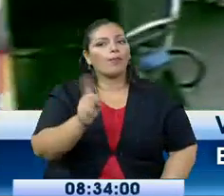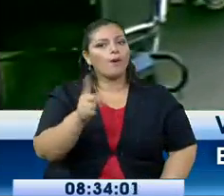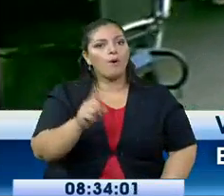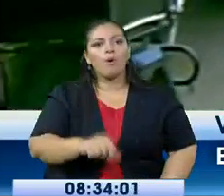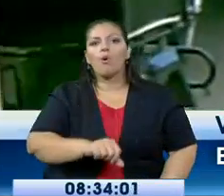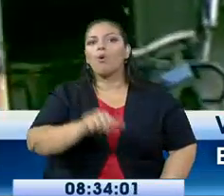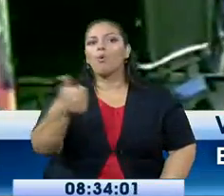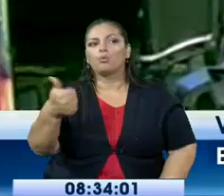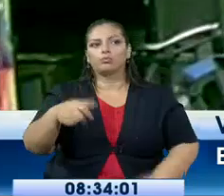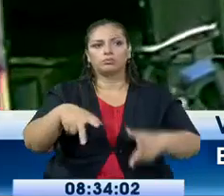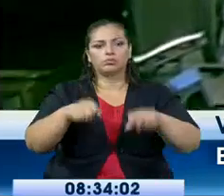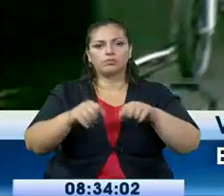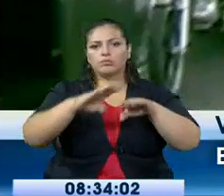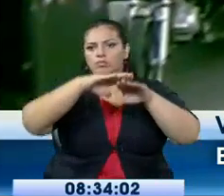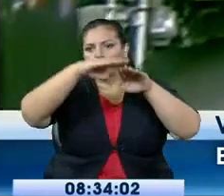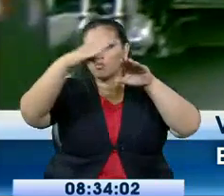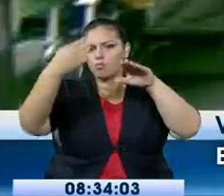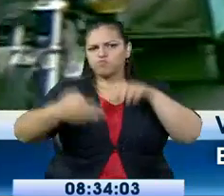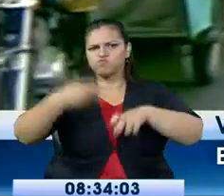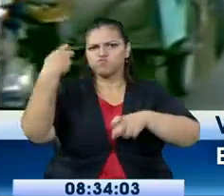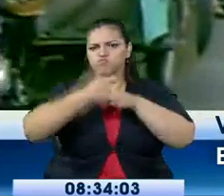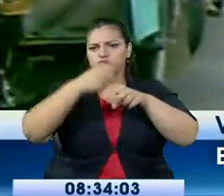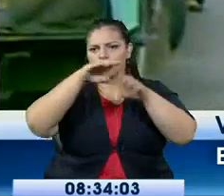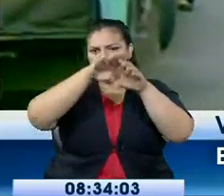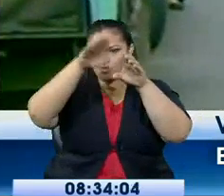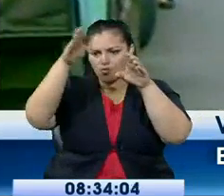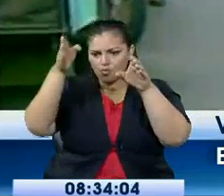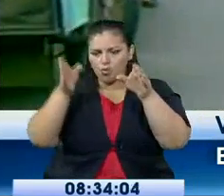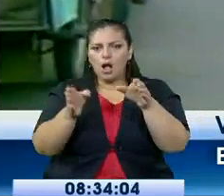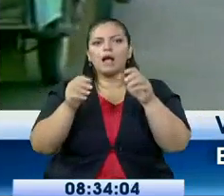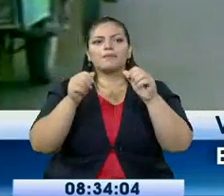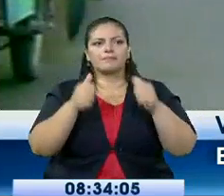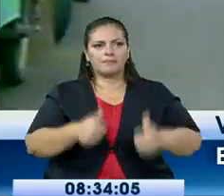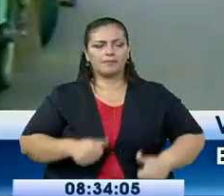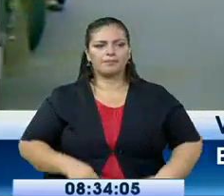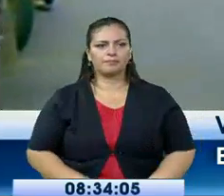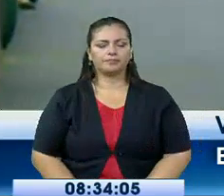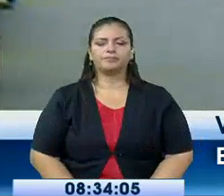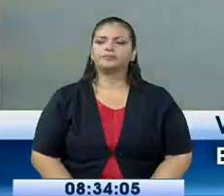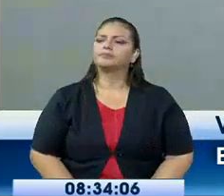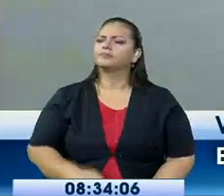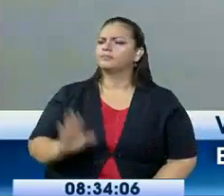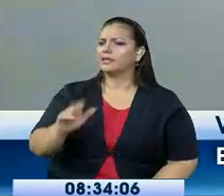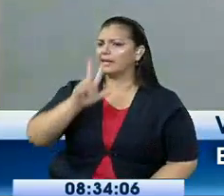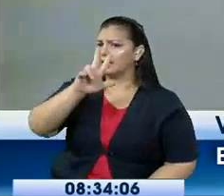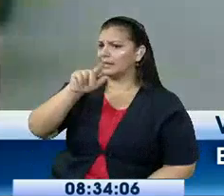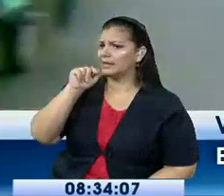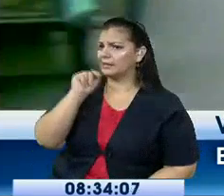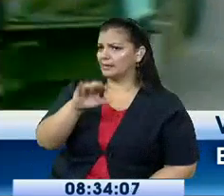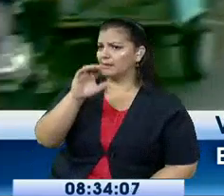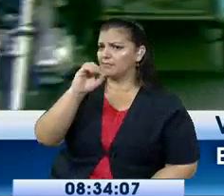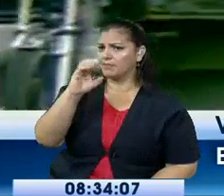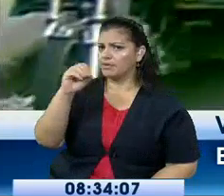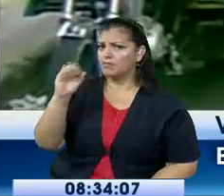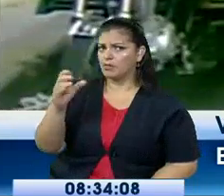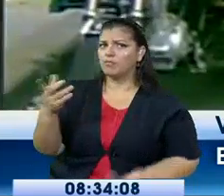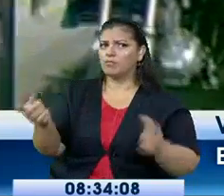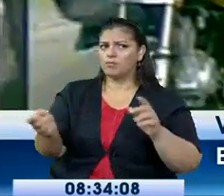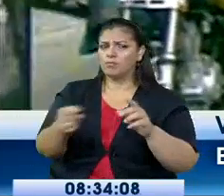Hablamos de 3.000 que serán legalizadas, pero ¿cuántas existen en Guayaquil? Bueno, en el censo que se hizo arrojó una